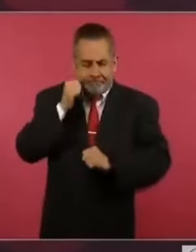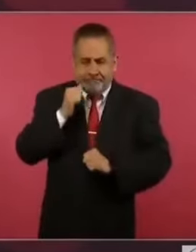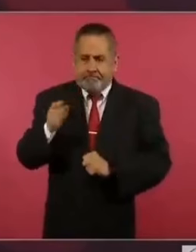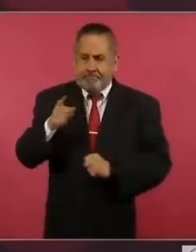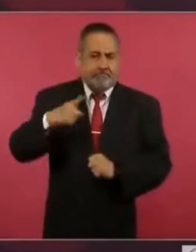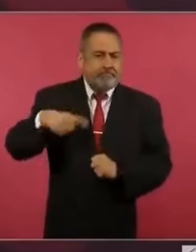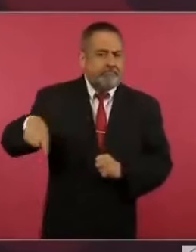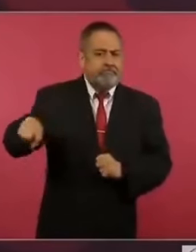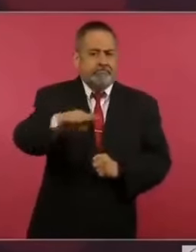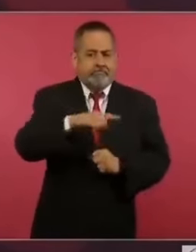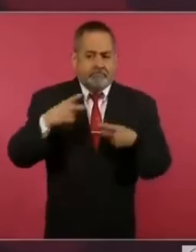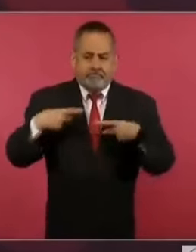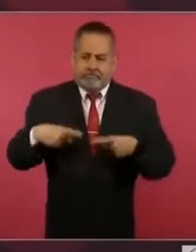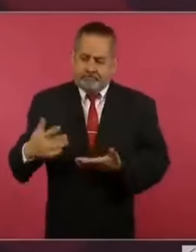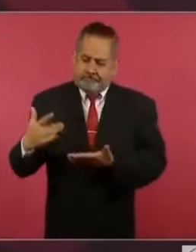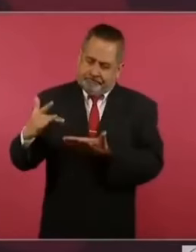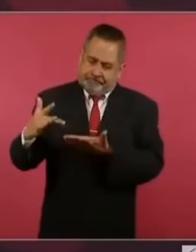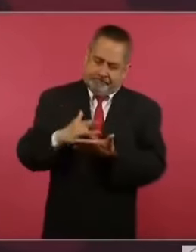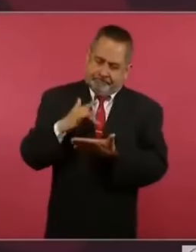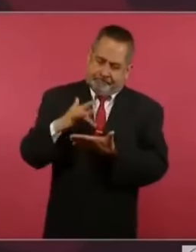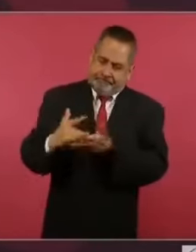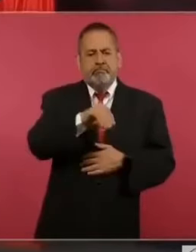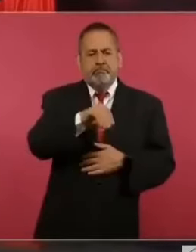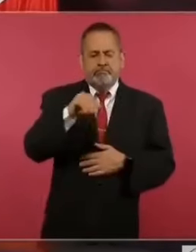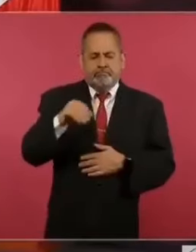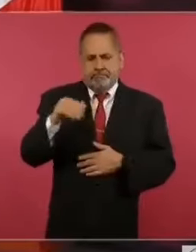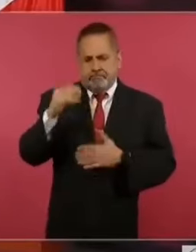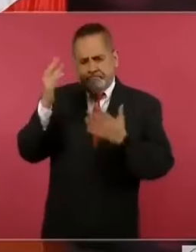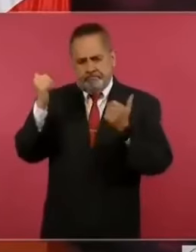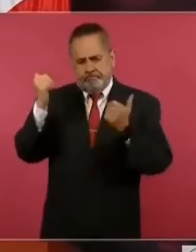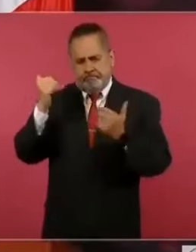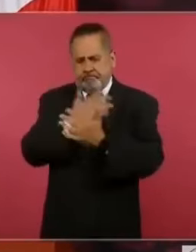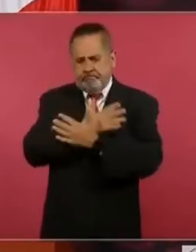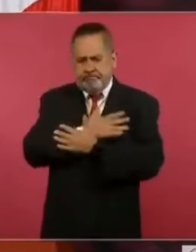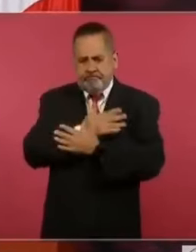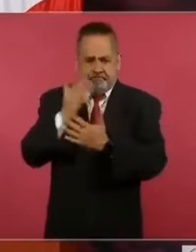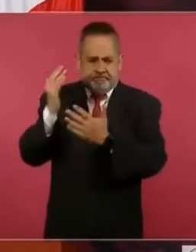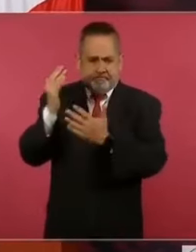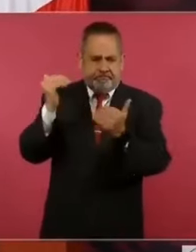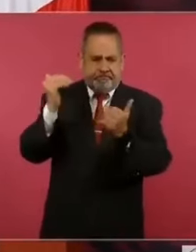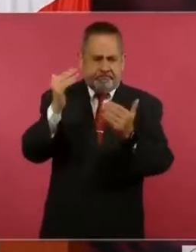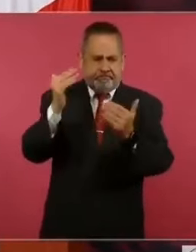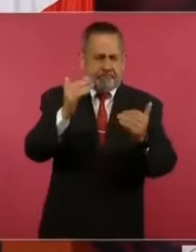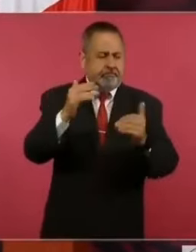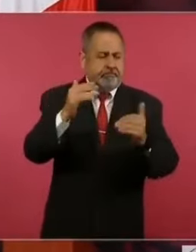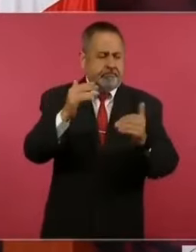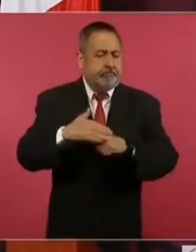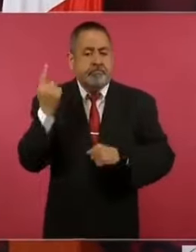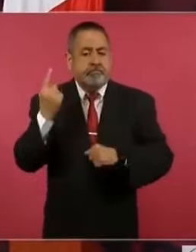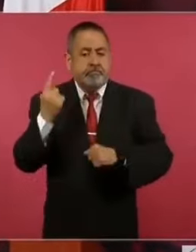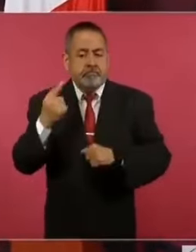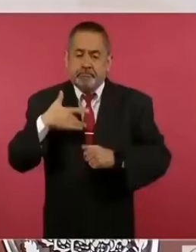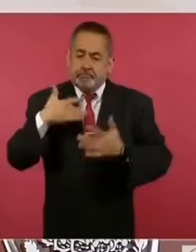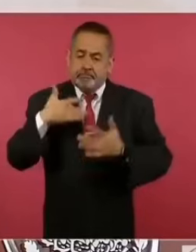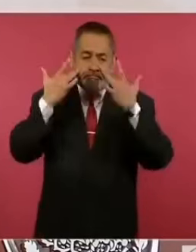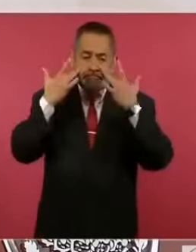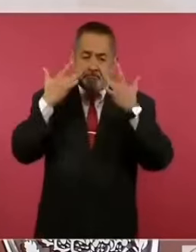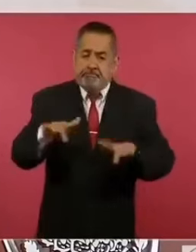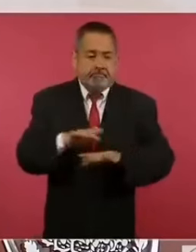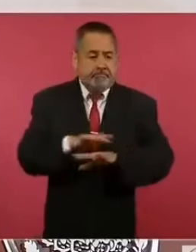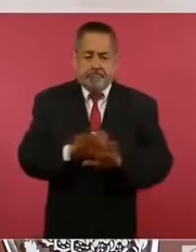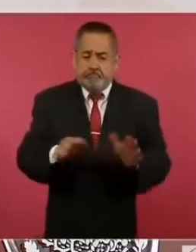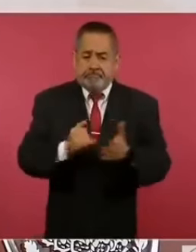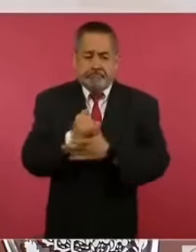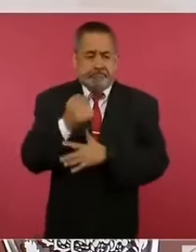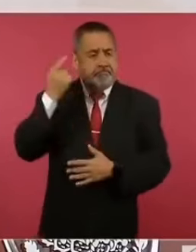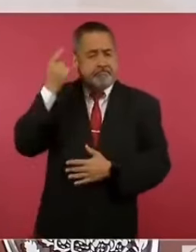opinión pública algunos aplauden la decisión de López Obrador de agradecer personalmente a quienes le brindaron su apoyo mientras que